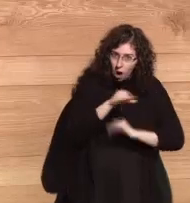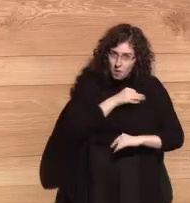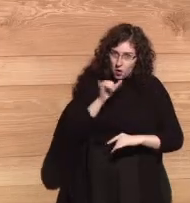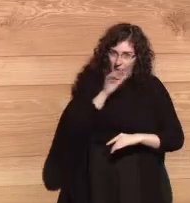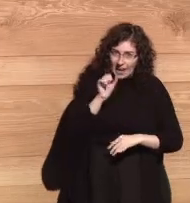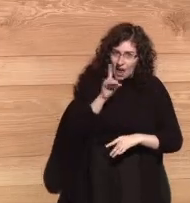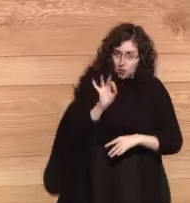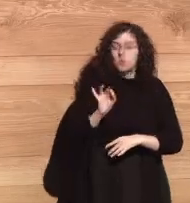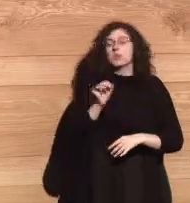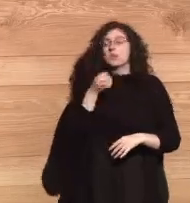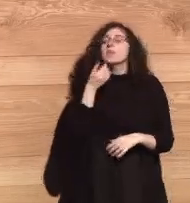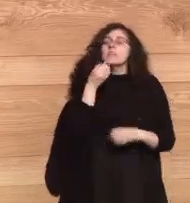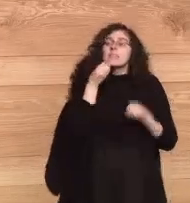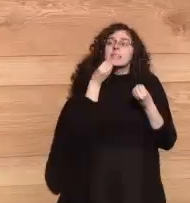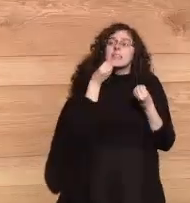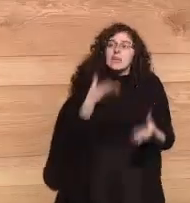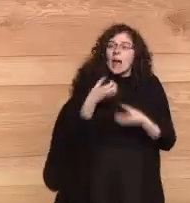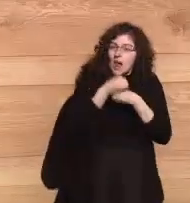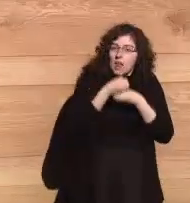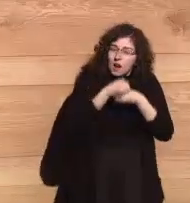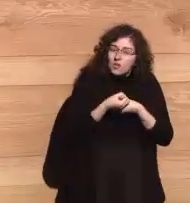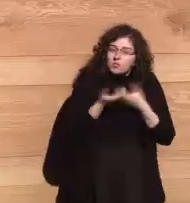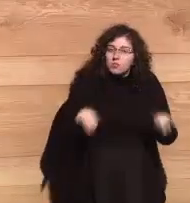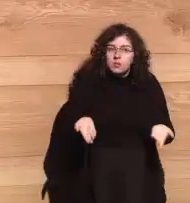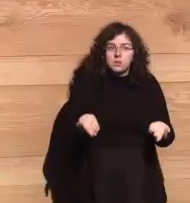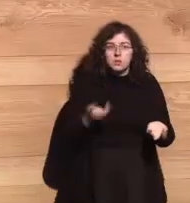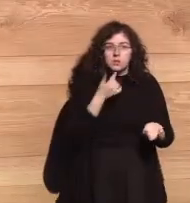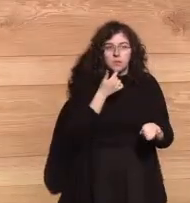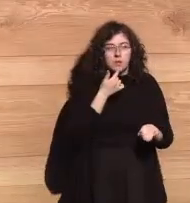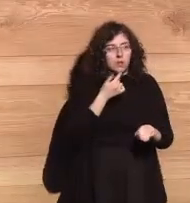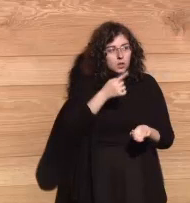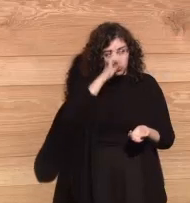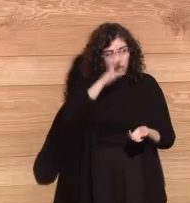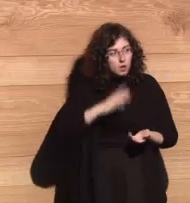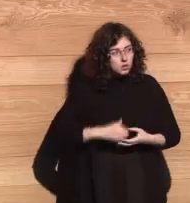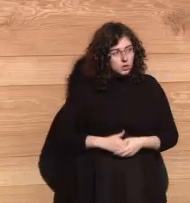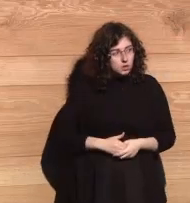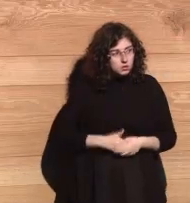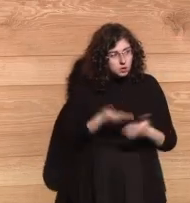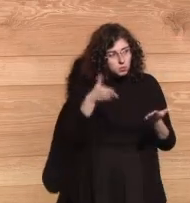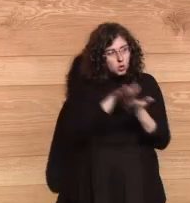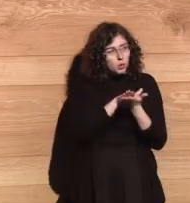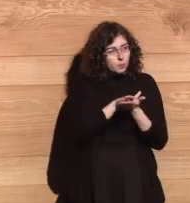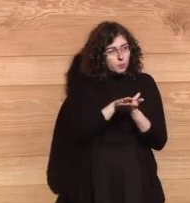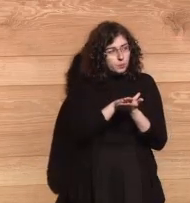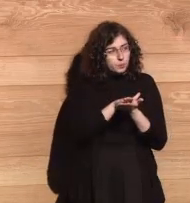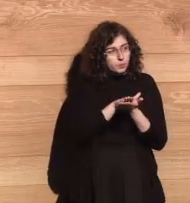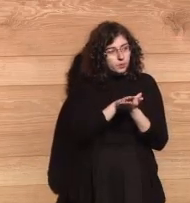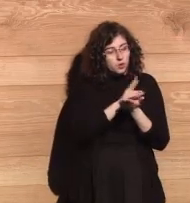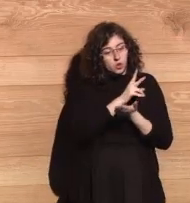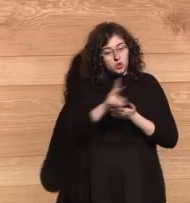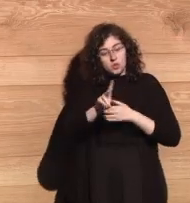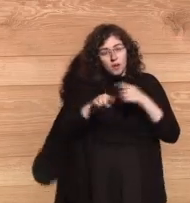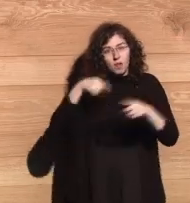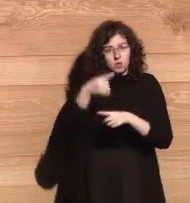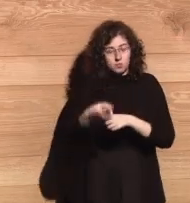don Gerardo, ¿y cómo va el güero? ¿No? Y me dice, es que no sabes. Se murió 2 semanas